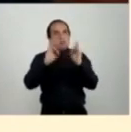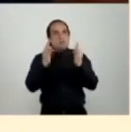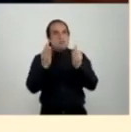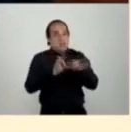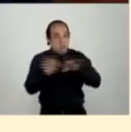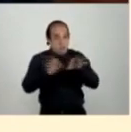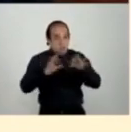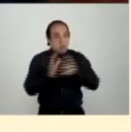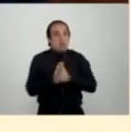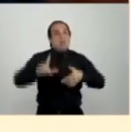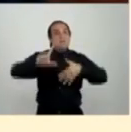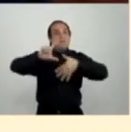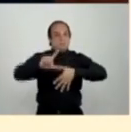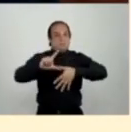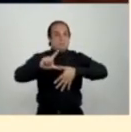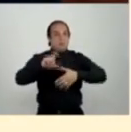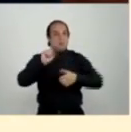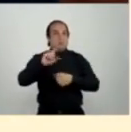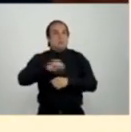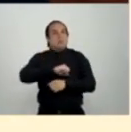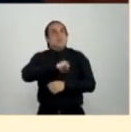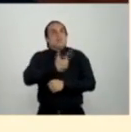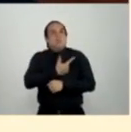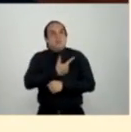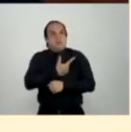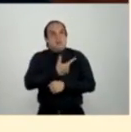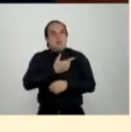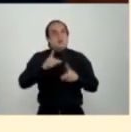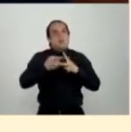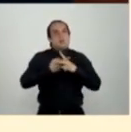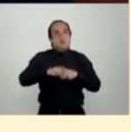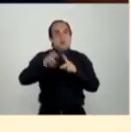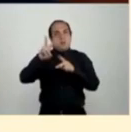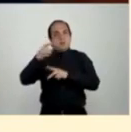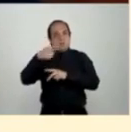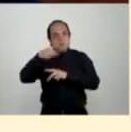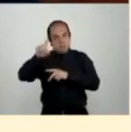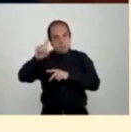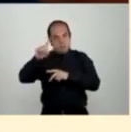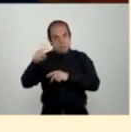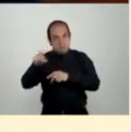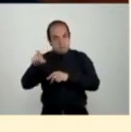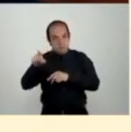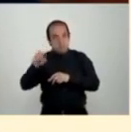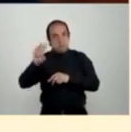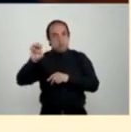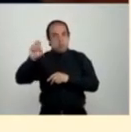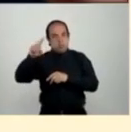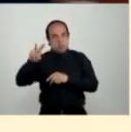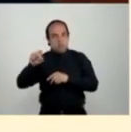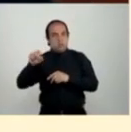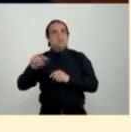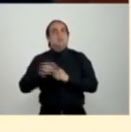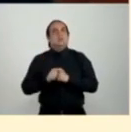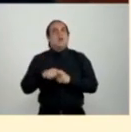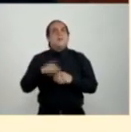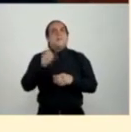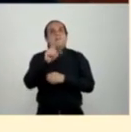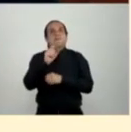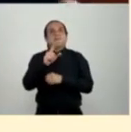Latina, e inclusive en España, porque piensa también en Vázquez Montalbán, ellos, es exactamente el mismo esquema. Es